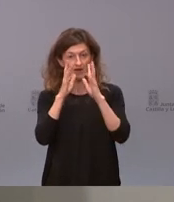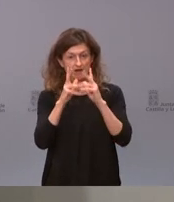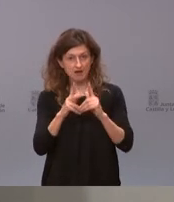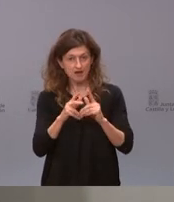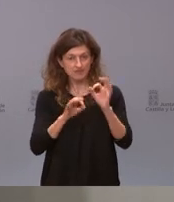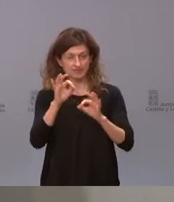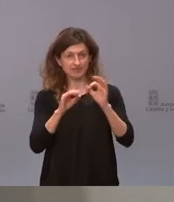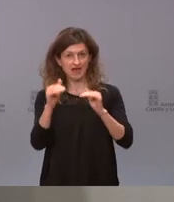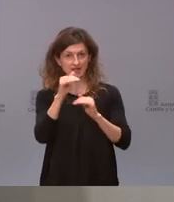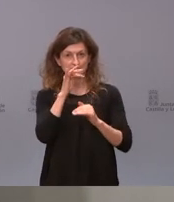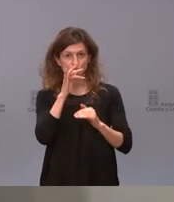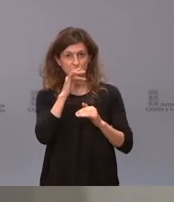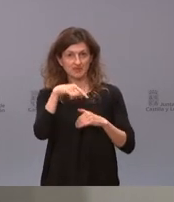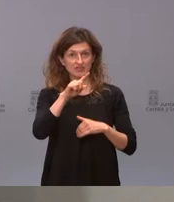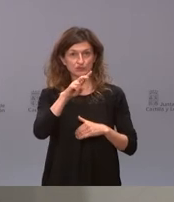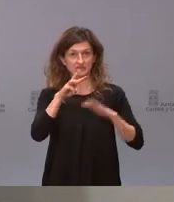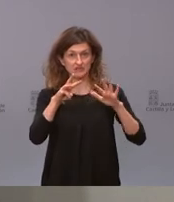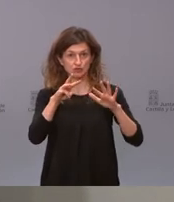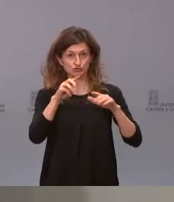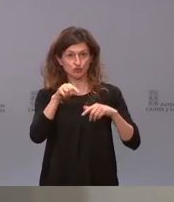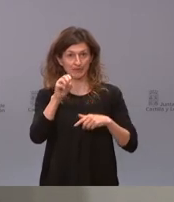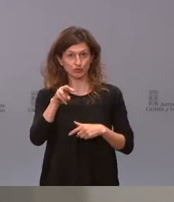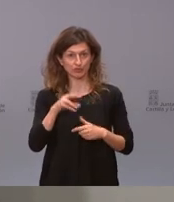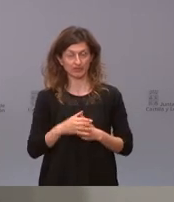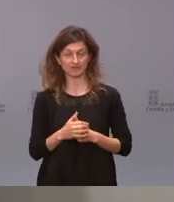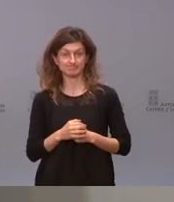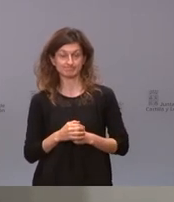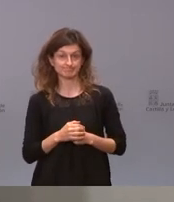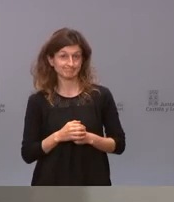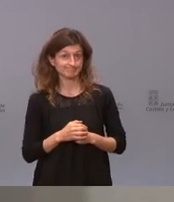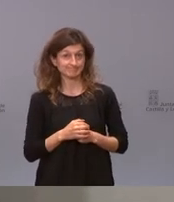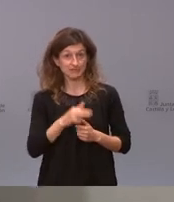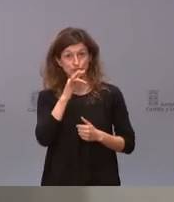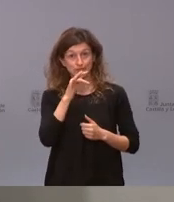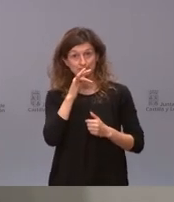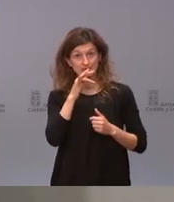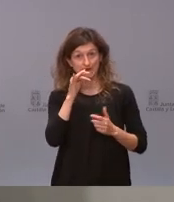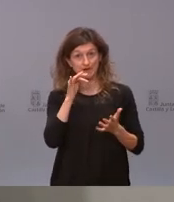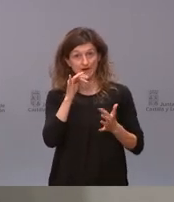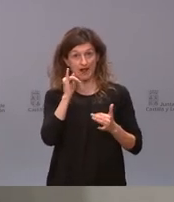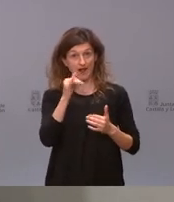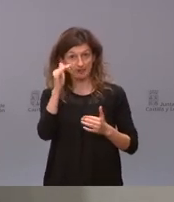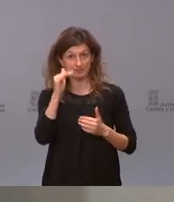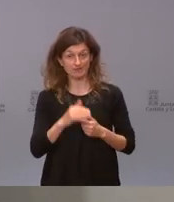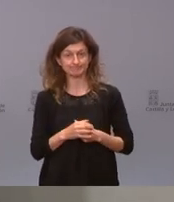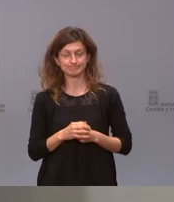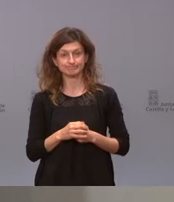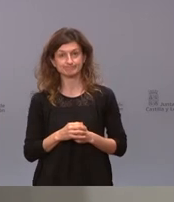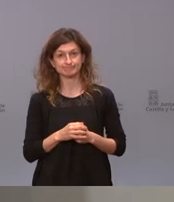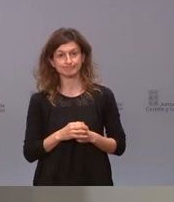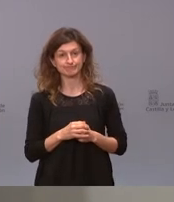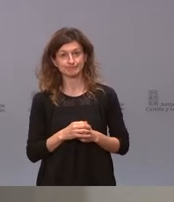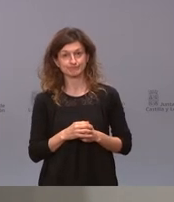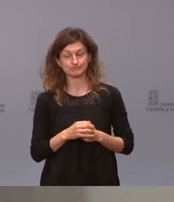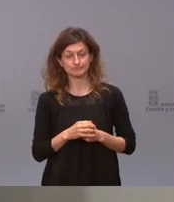son altas es decir 128,12 pues sigue siendo una incidencia alta con más con más